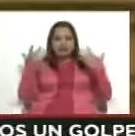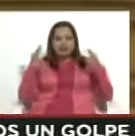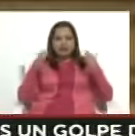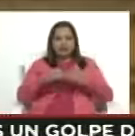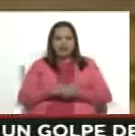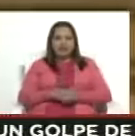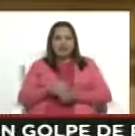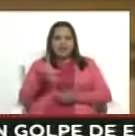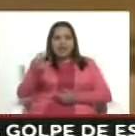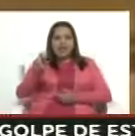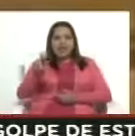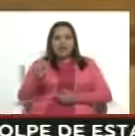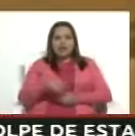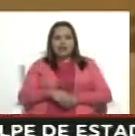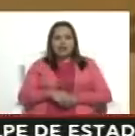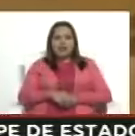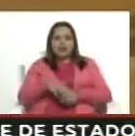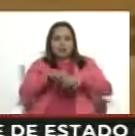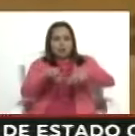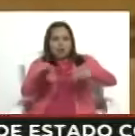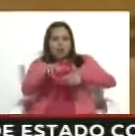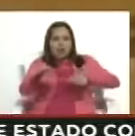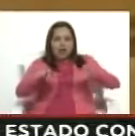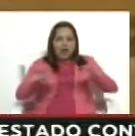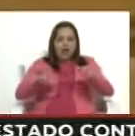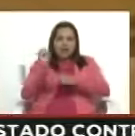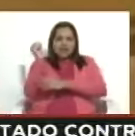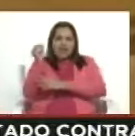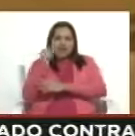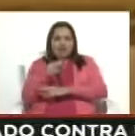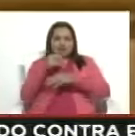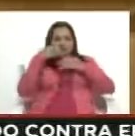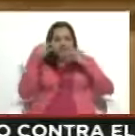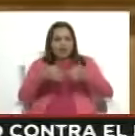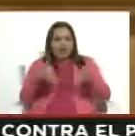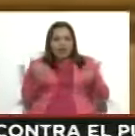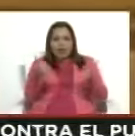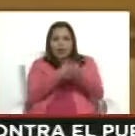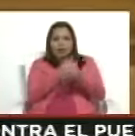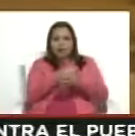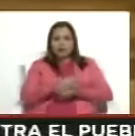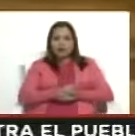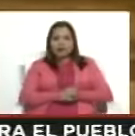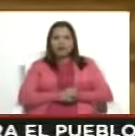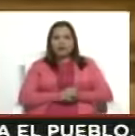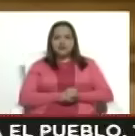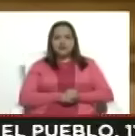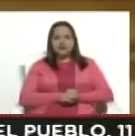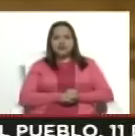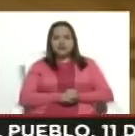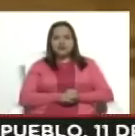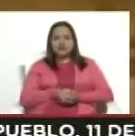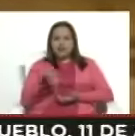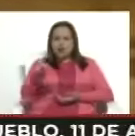Lara. Disolución de la asamblea es un verdadero golpe de Estado. ¿Yo no esperé viva que